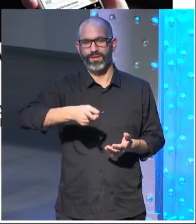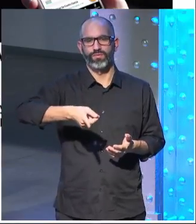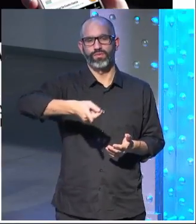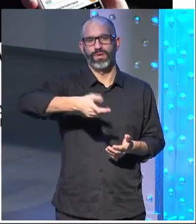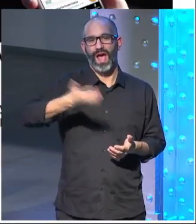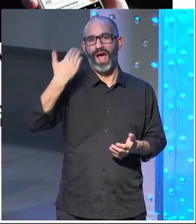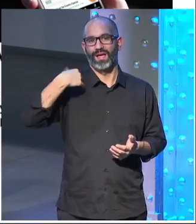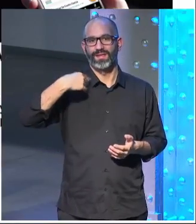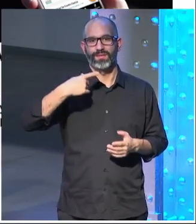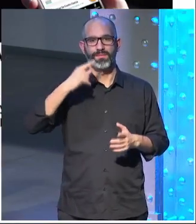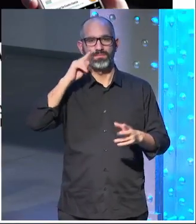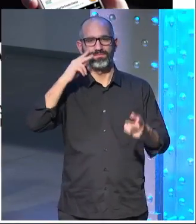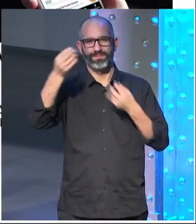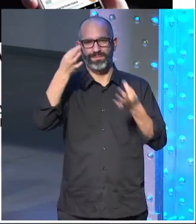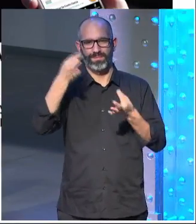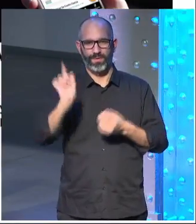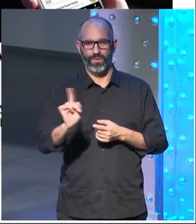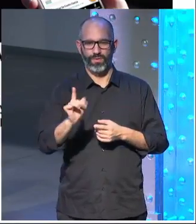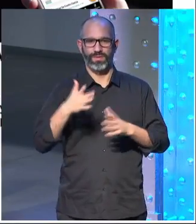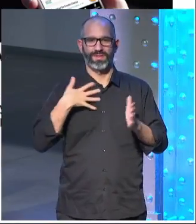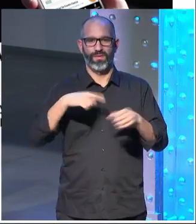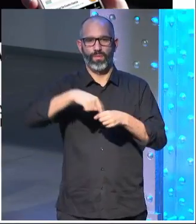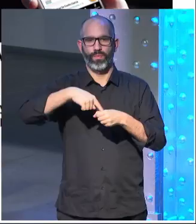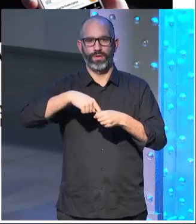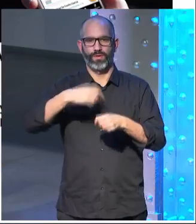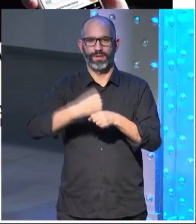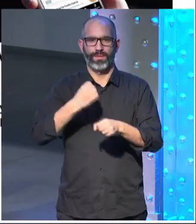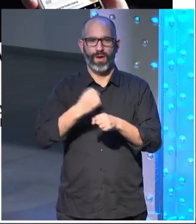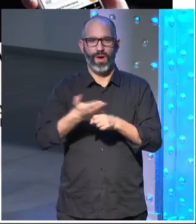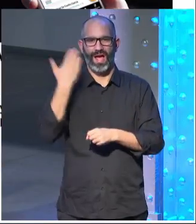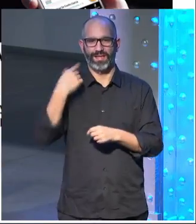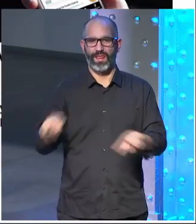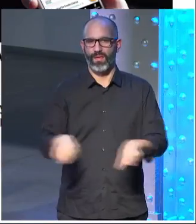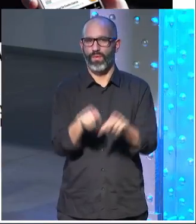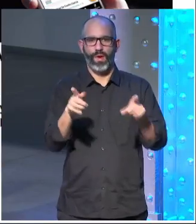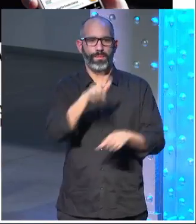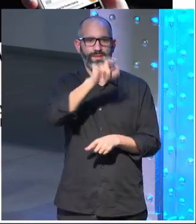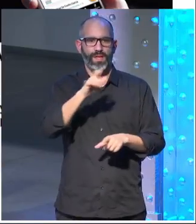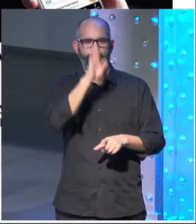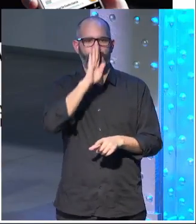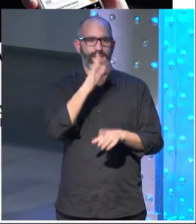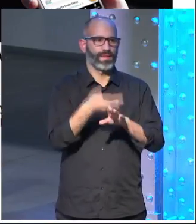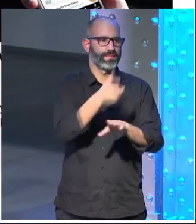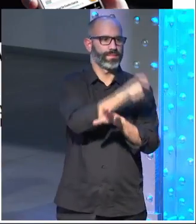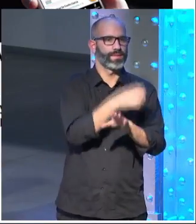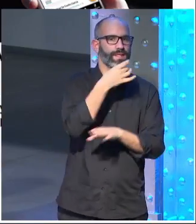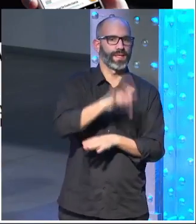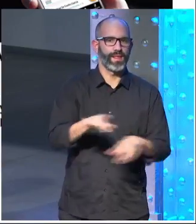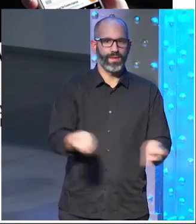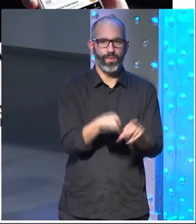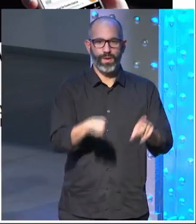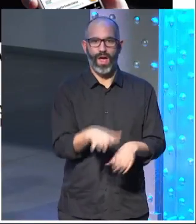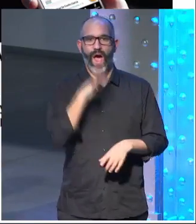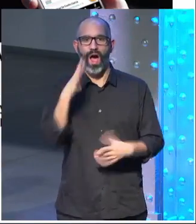seguramente antes no se miraba tanto eso, ¿no? Te postulabas a un puesto de trabajo y te importaba relativamente poco quién está detrás, ¿no? Ahora, pues quieren